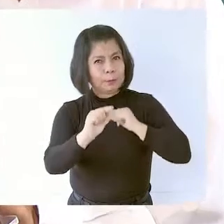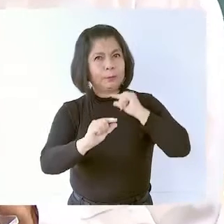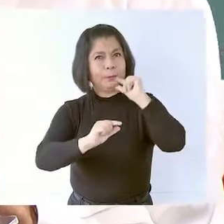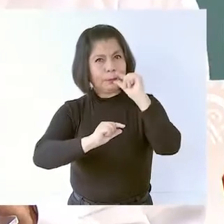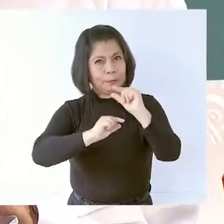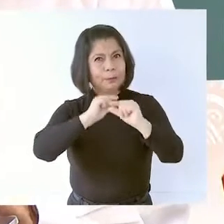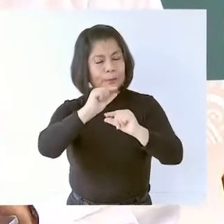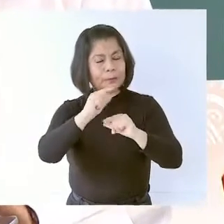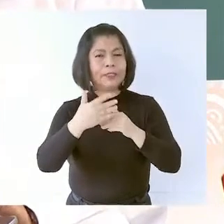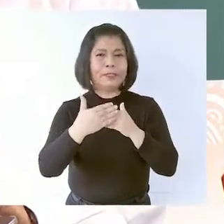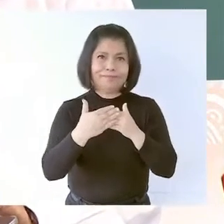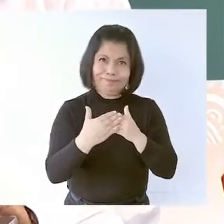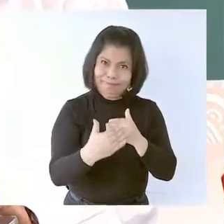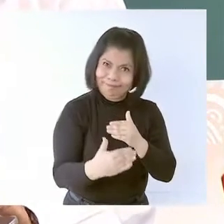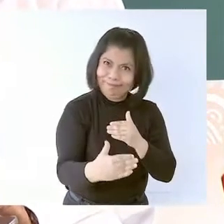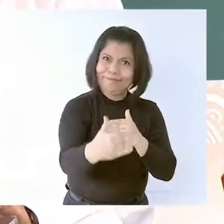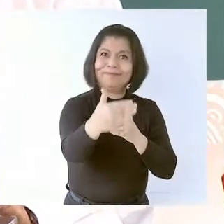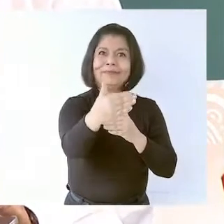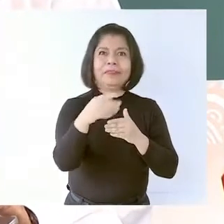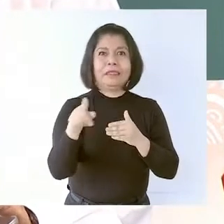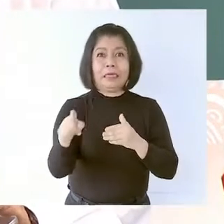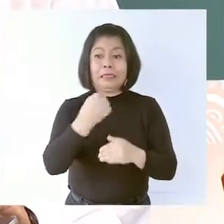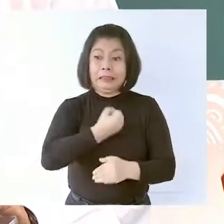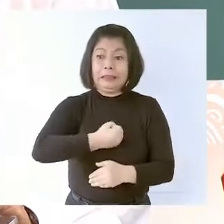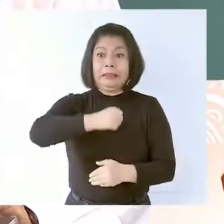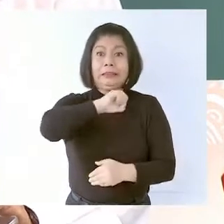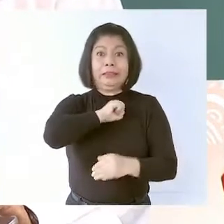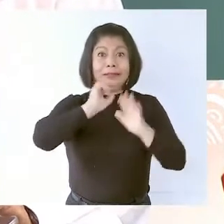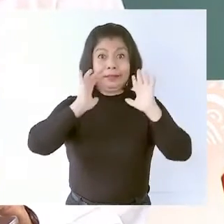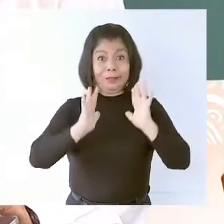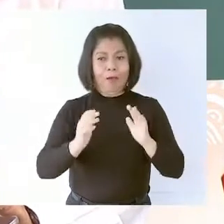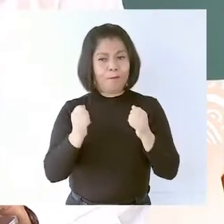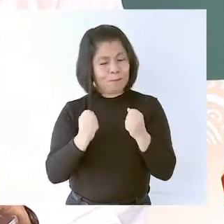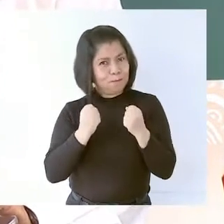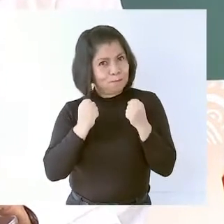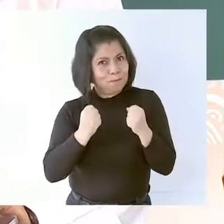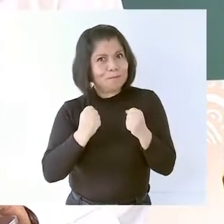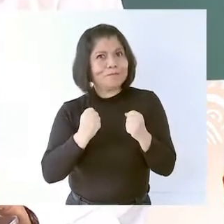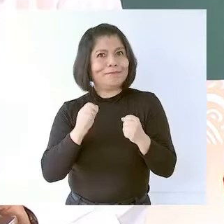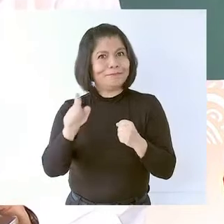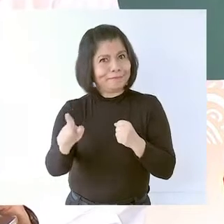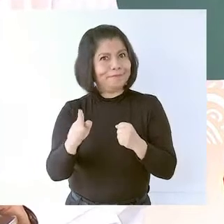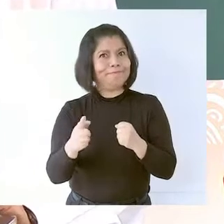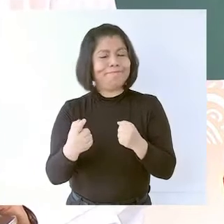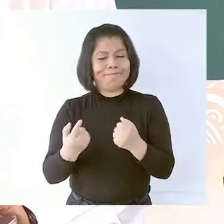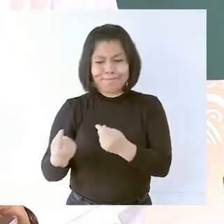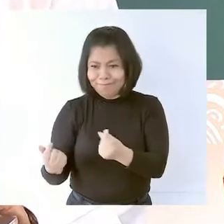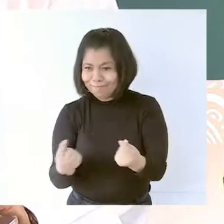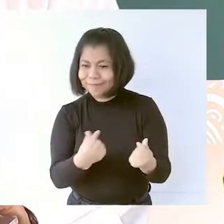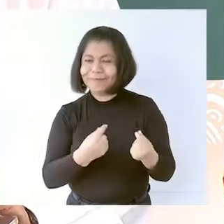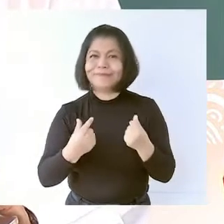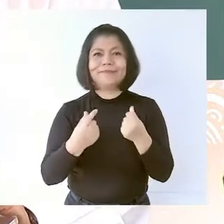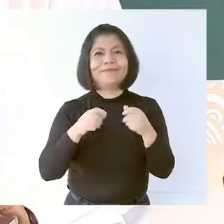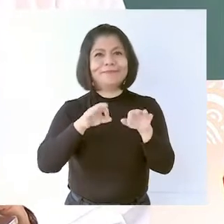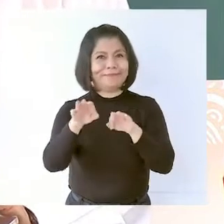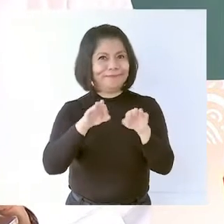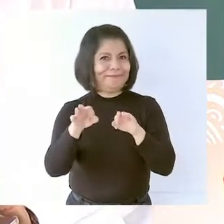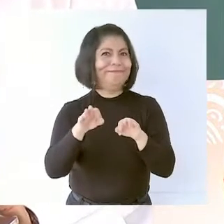regresar más fuerte que antes, con muchas ganas de seguir adelante,